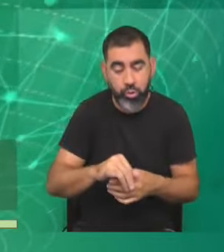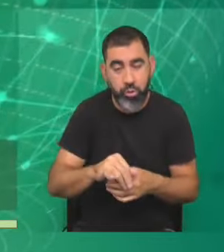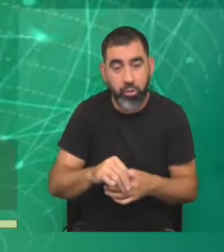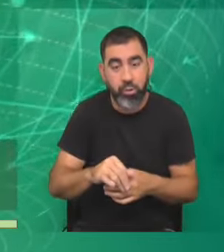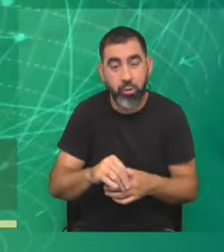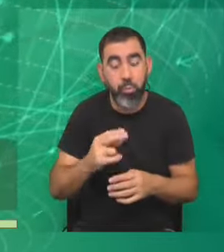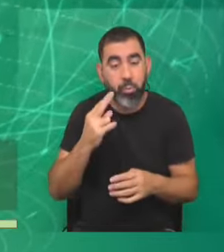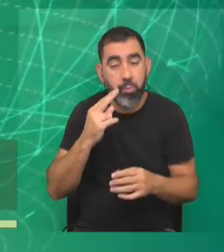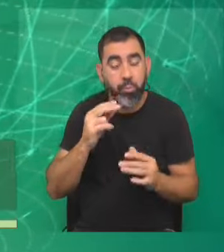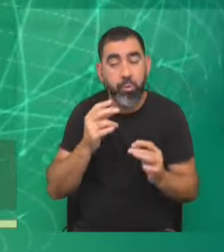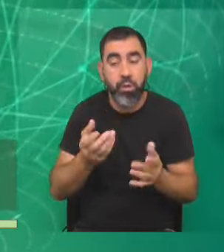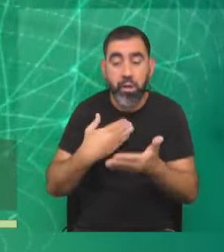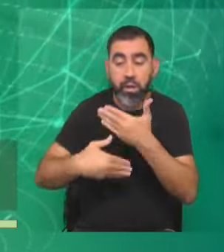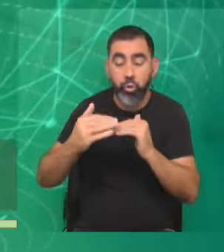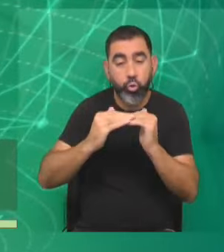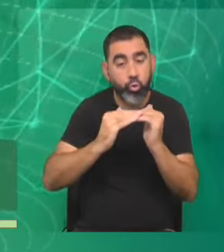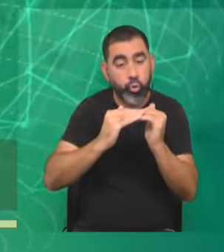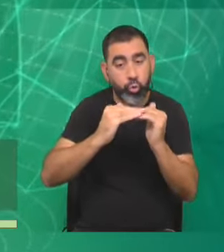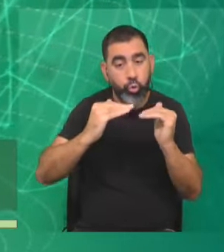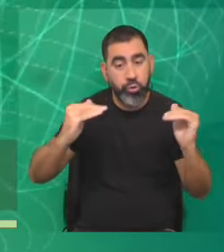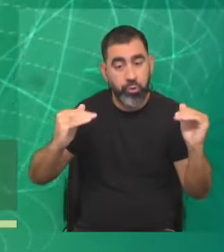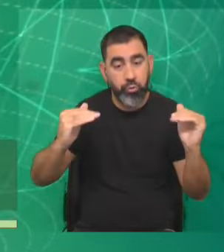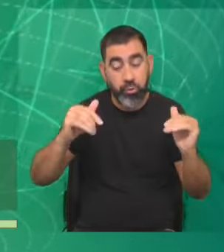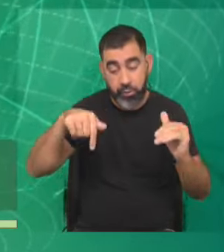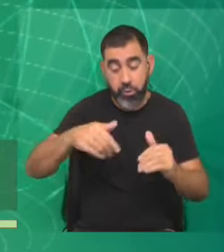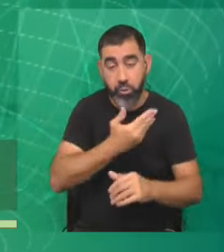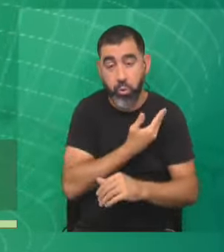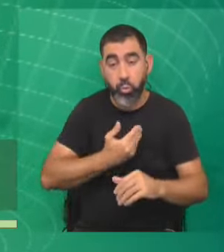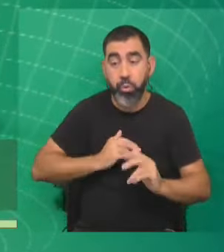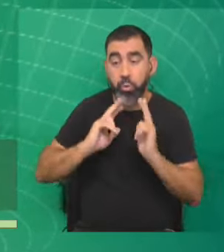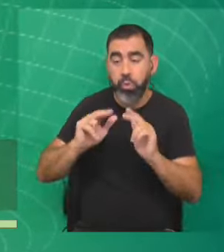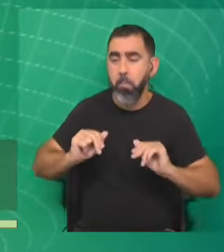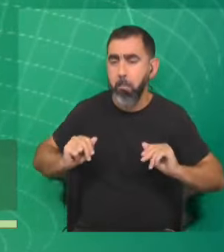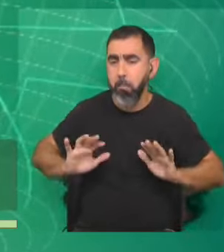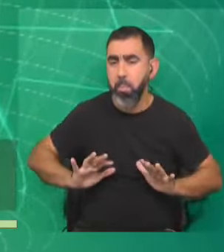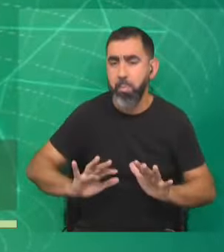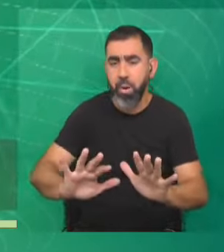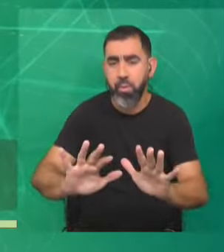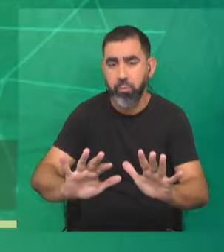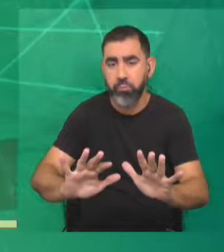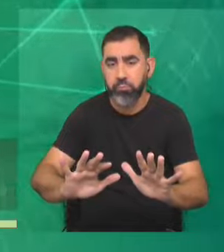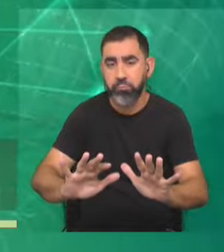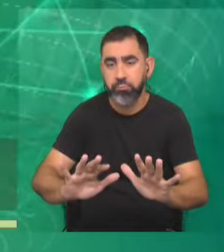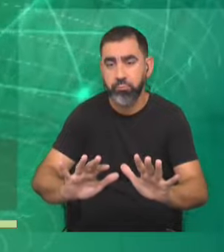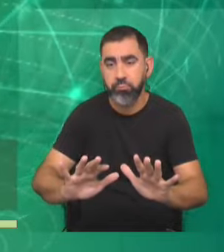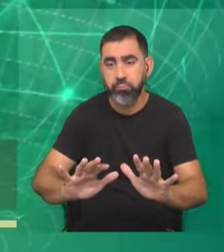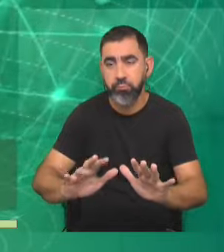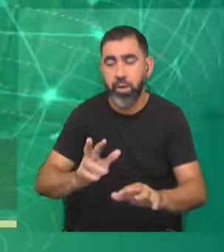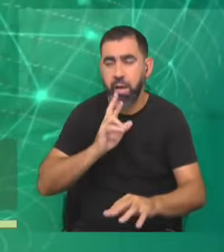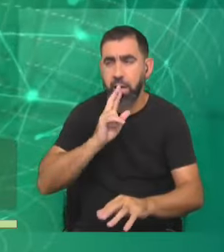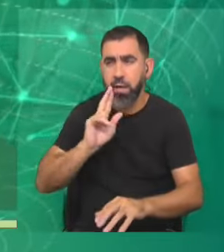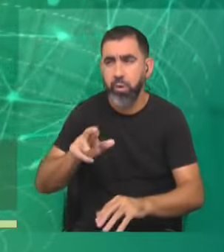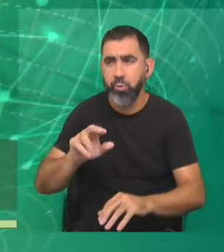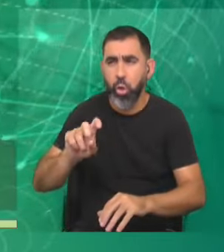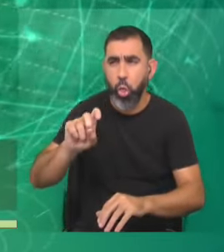en estabilidad este gobierno dijo que estaban preparados han renunciado yo creo